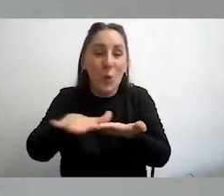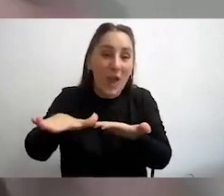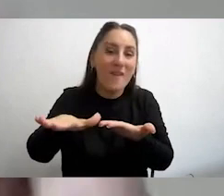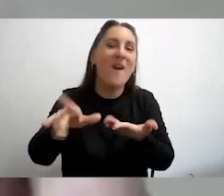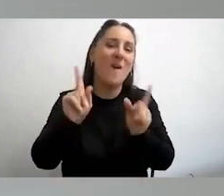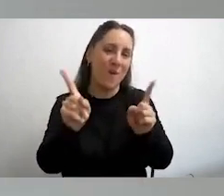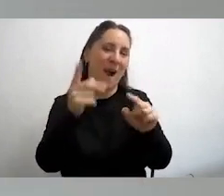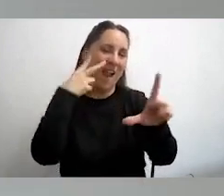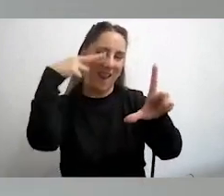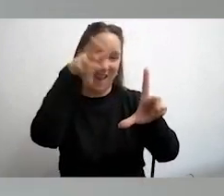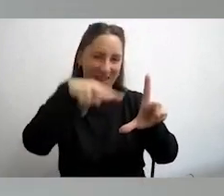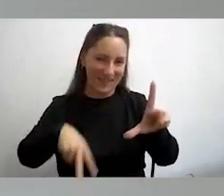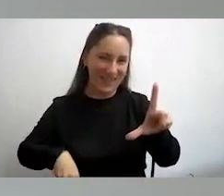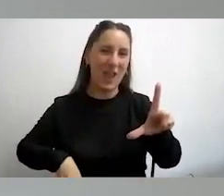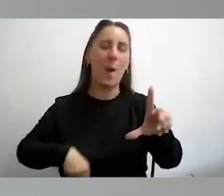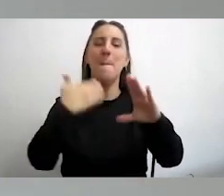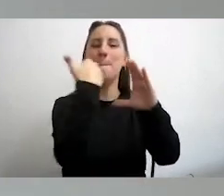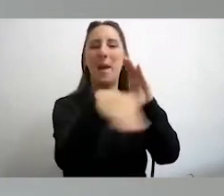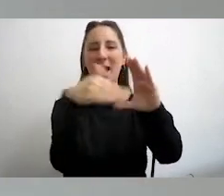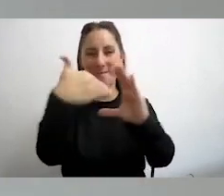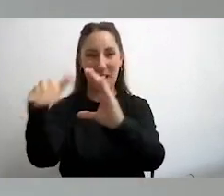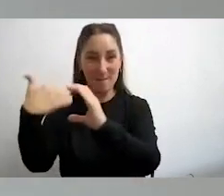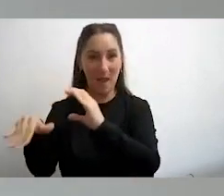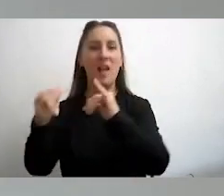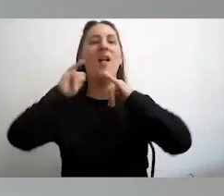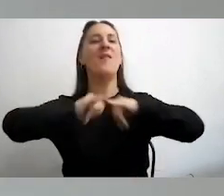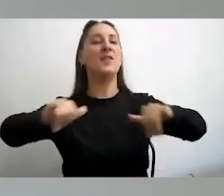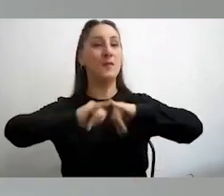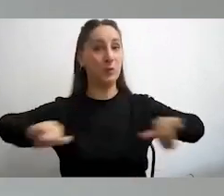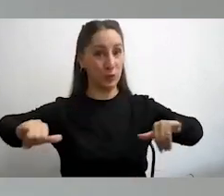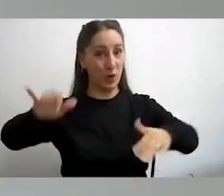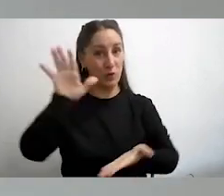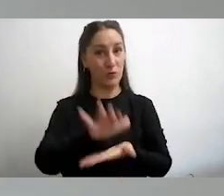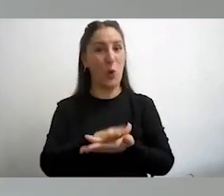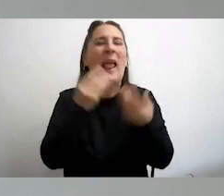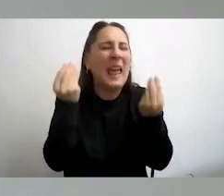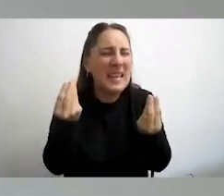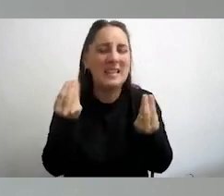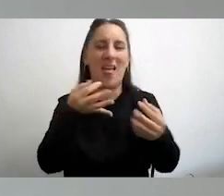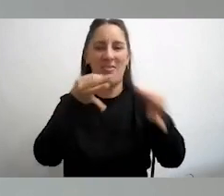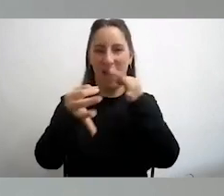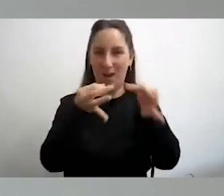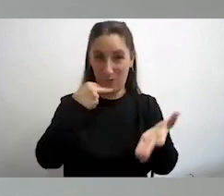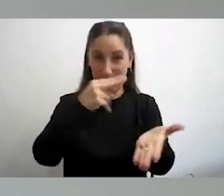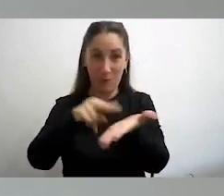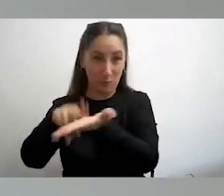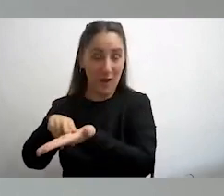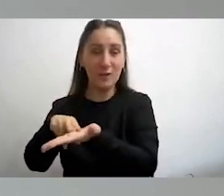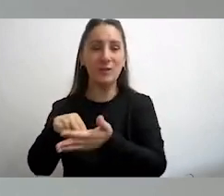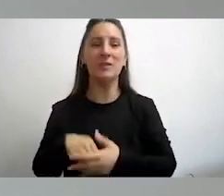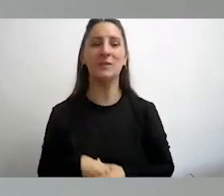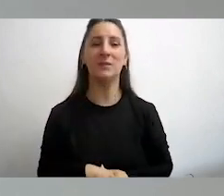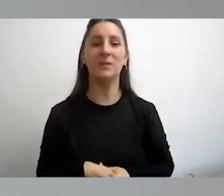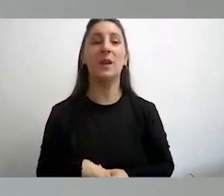también leído en los mails que les enviamos y en la difusión de cuando promocionábamos en qué consistía Diálogos Tributarios, que